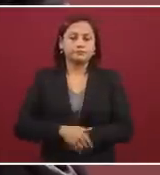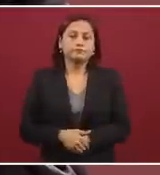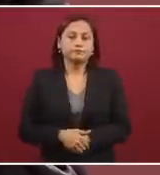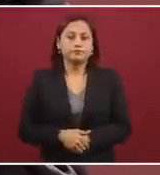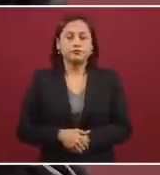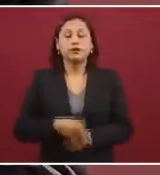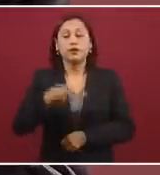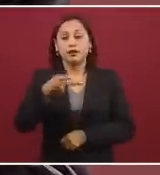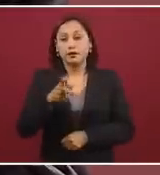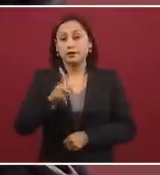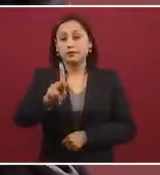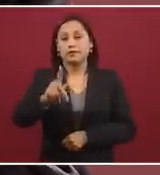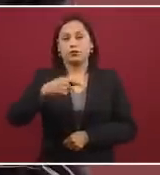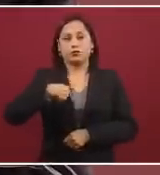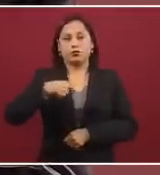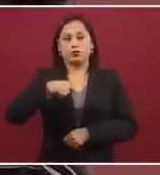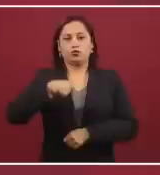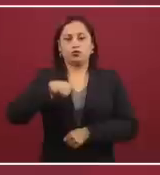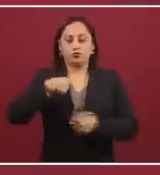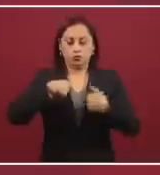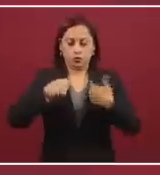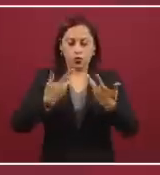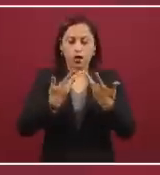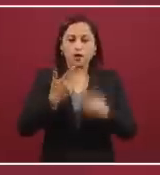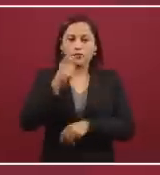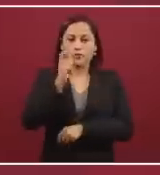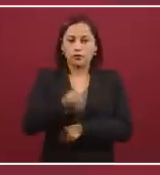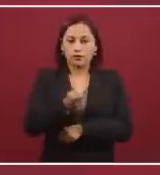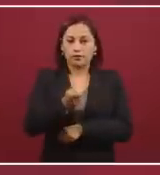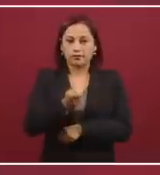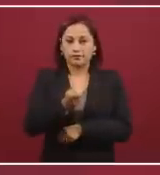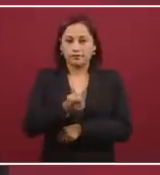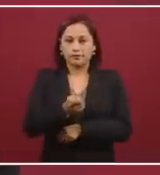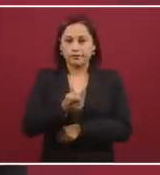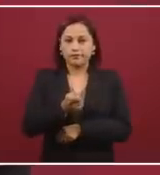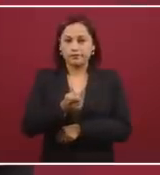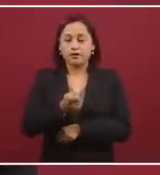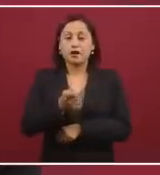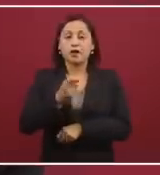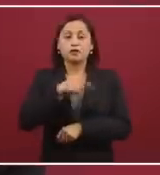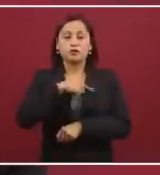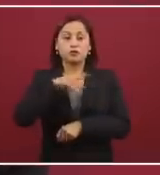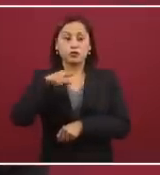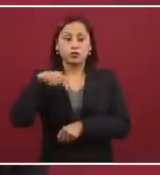sí lo puedo decir es que nosotros no intervenimos